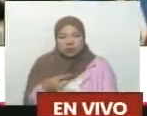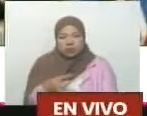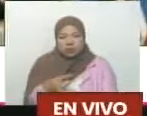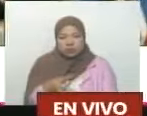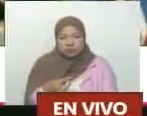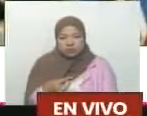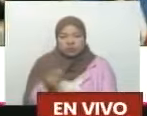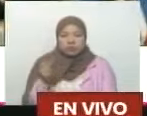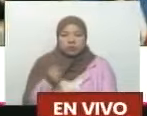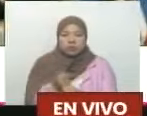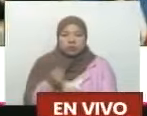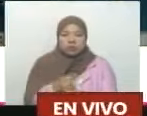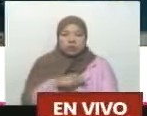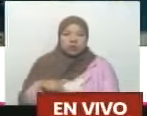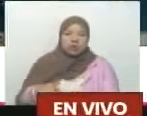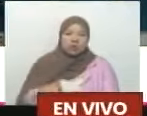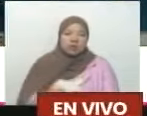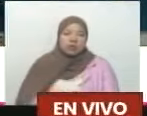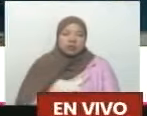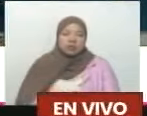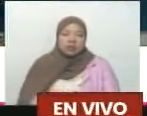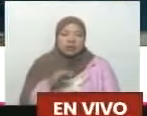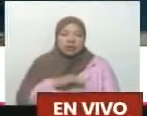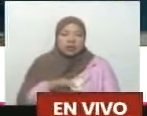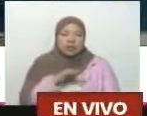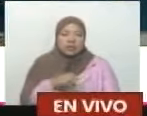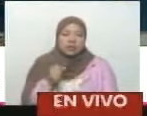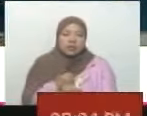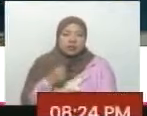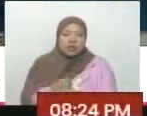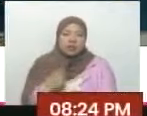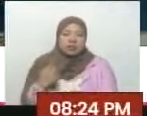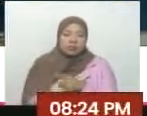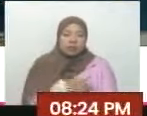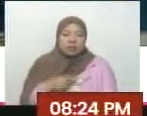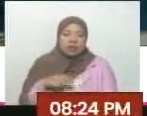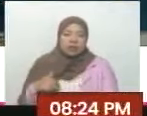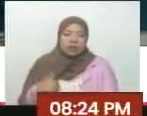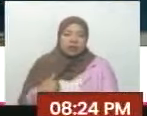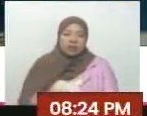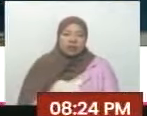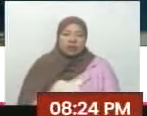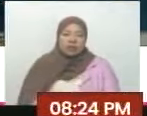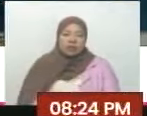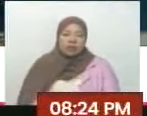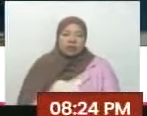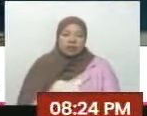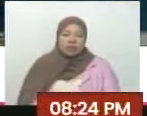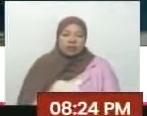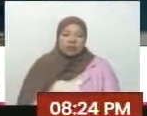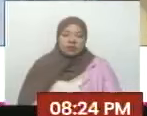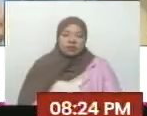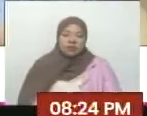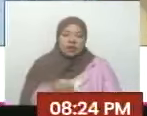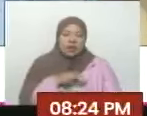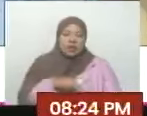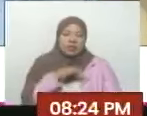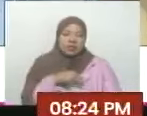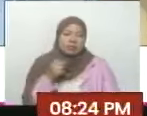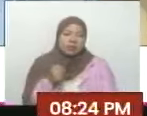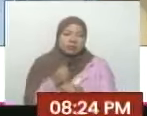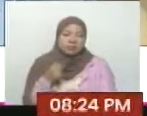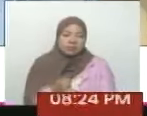habla además de esos ciclos en el que Estados Unidos además estaría culminando un ciclo y que puede ser interesante el escenario social que puede venir para Estados Unidos tras todo